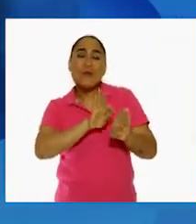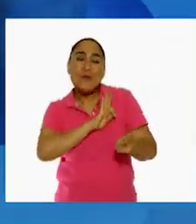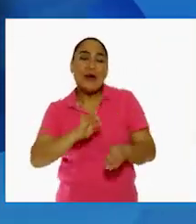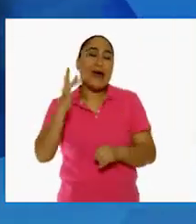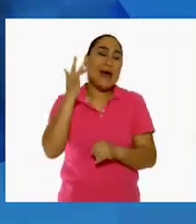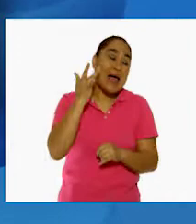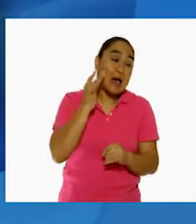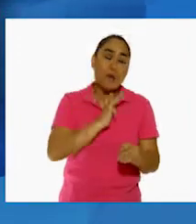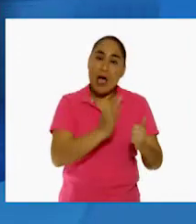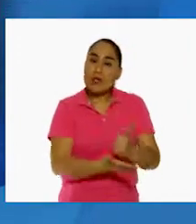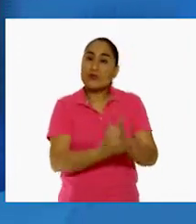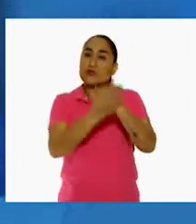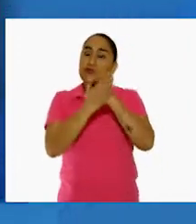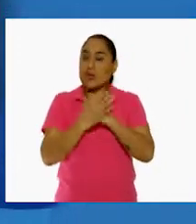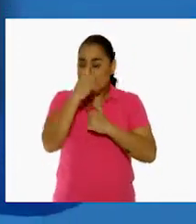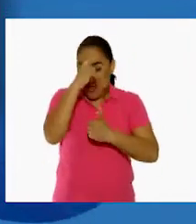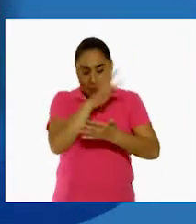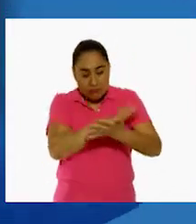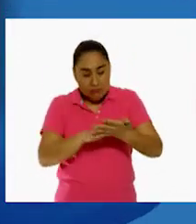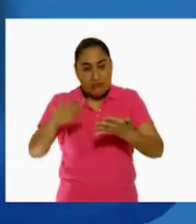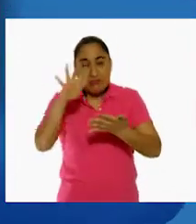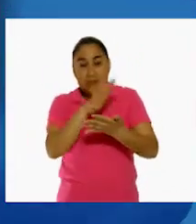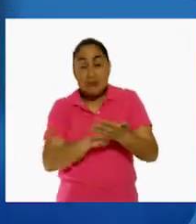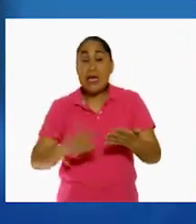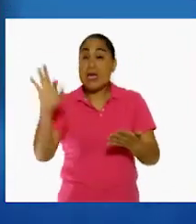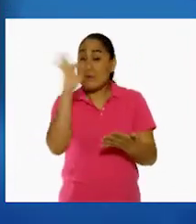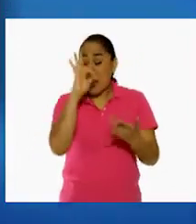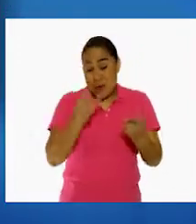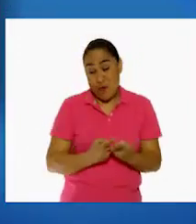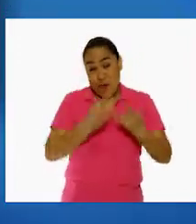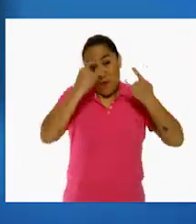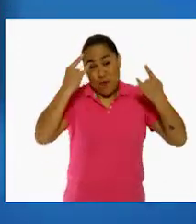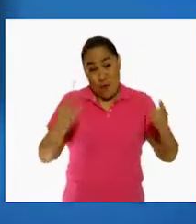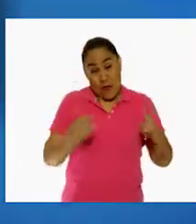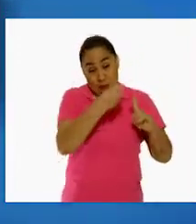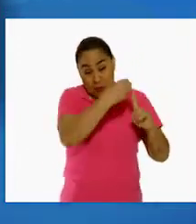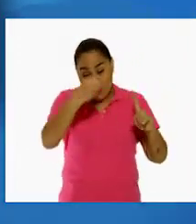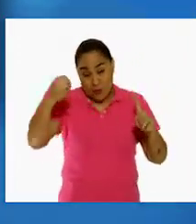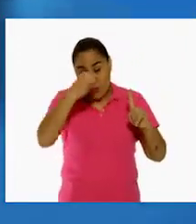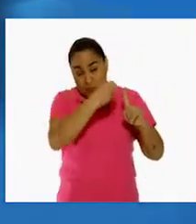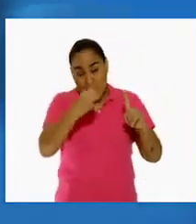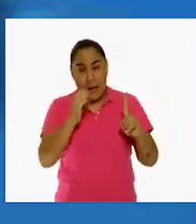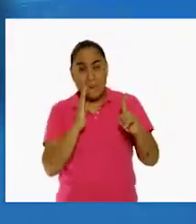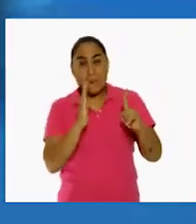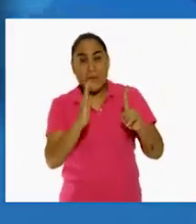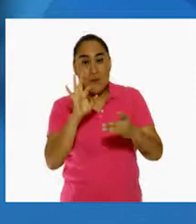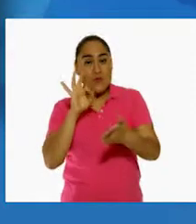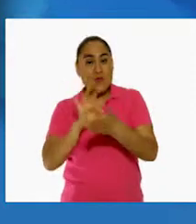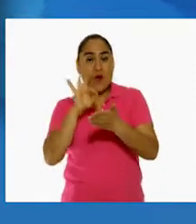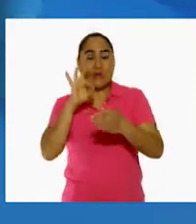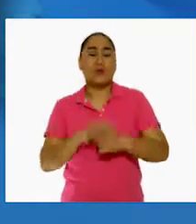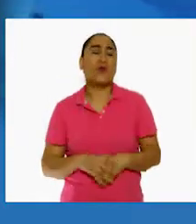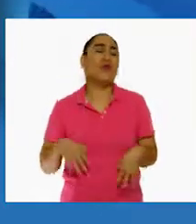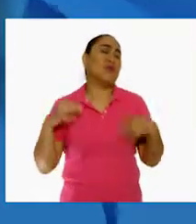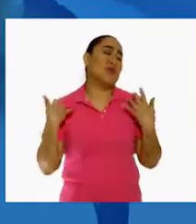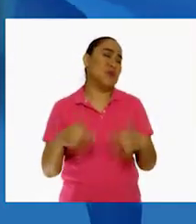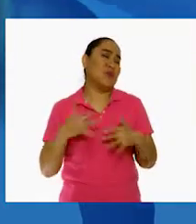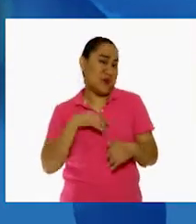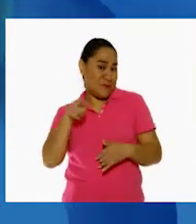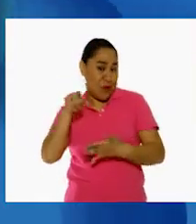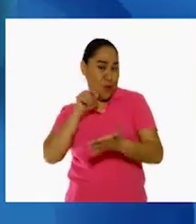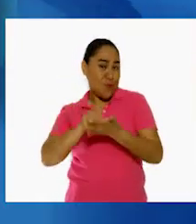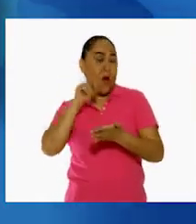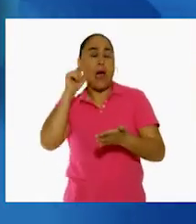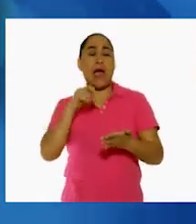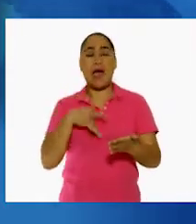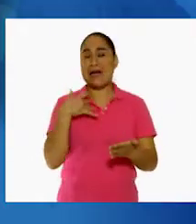a hablar. Si corremos en los cuentos, nos ayudas a parar. ¡Uy! Punto no cabía de la